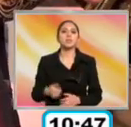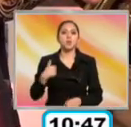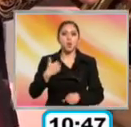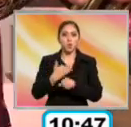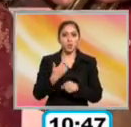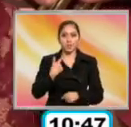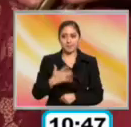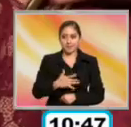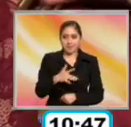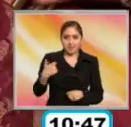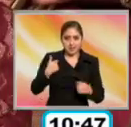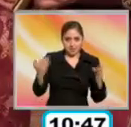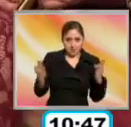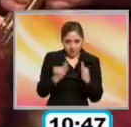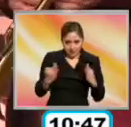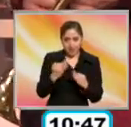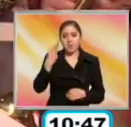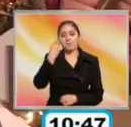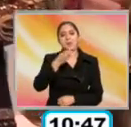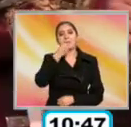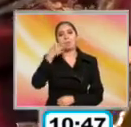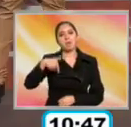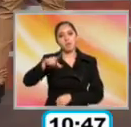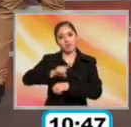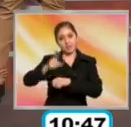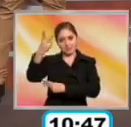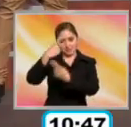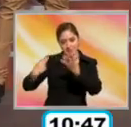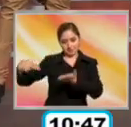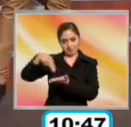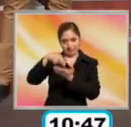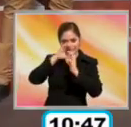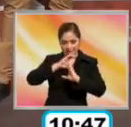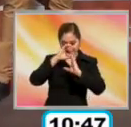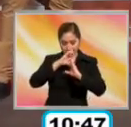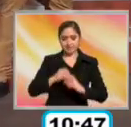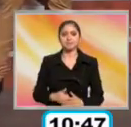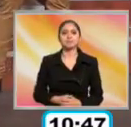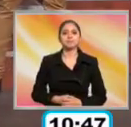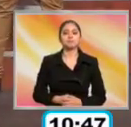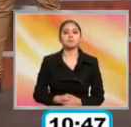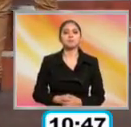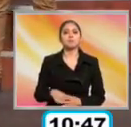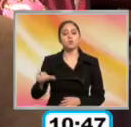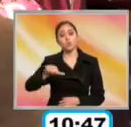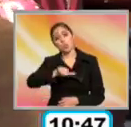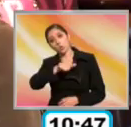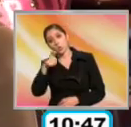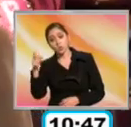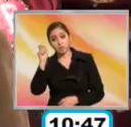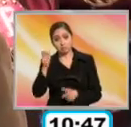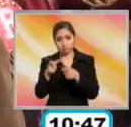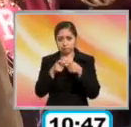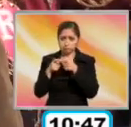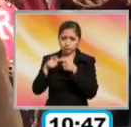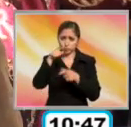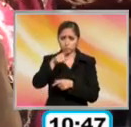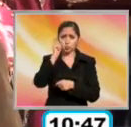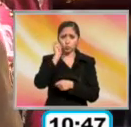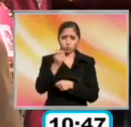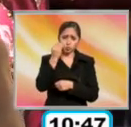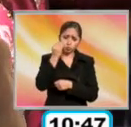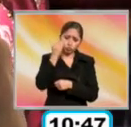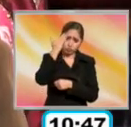de frío, pero bien contenta de estar otra vez aquí con ustedes. Oye, ya vienes con otro sencillo. Ahora sí, Tienes ya una venimos. trayectoria muy